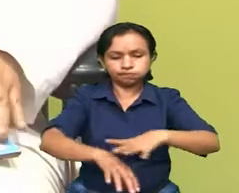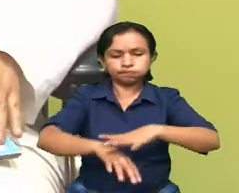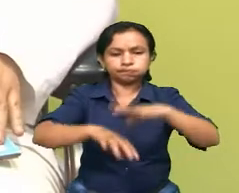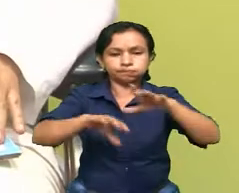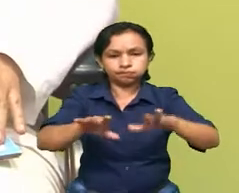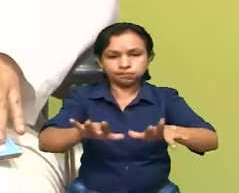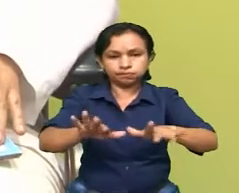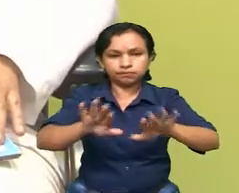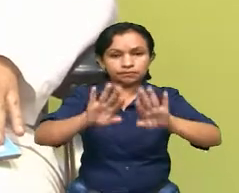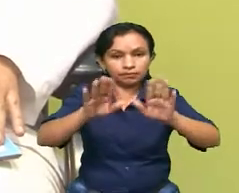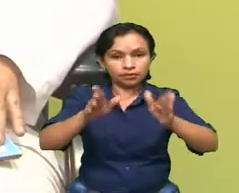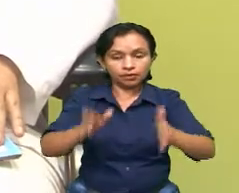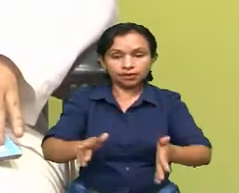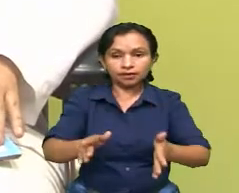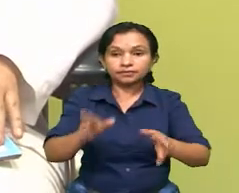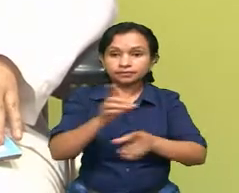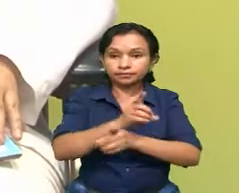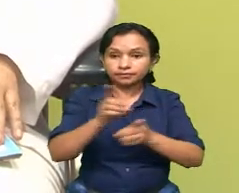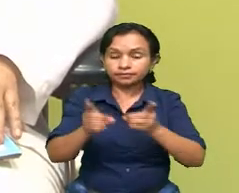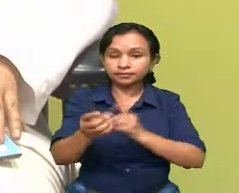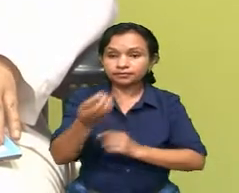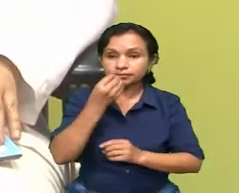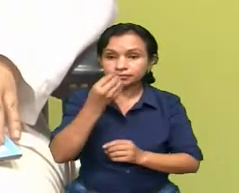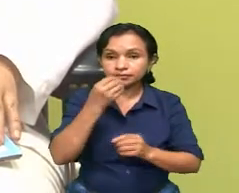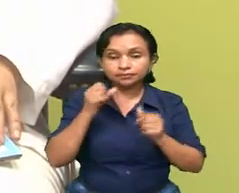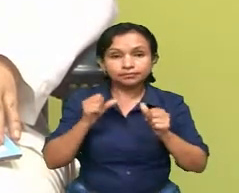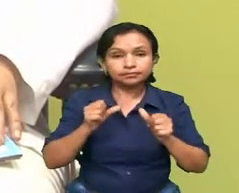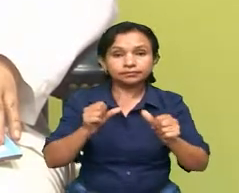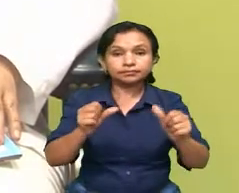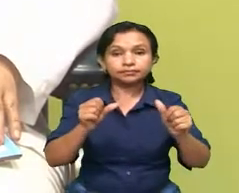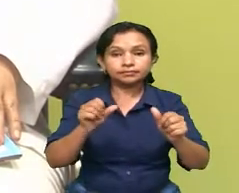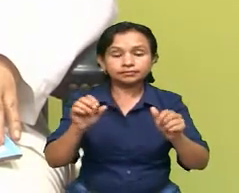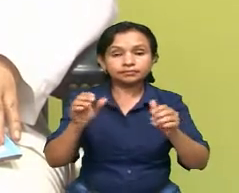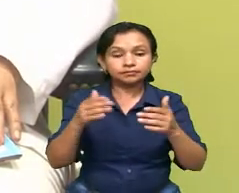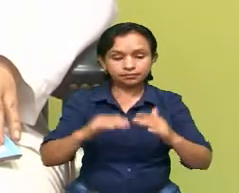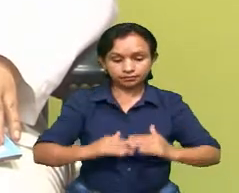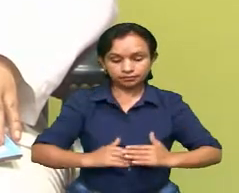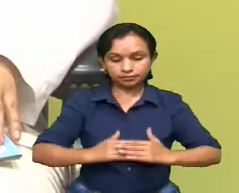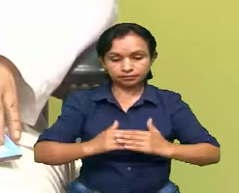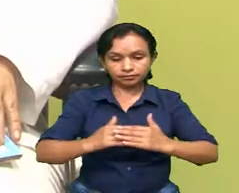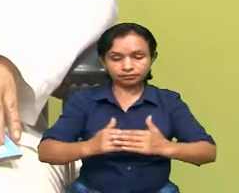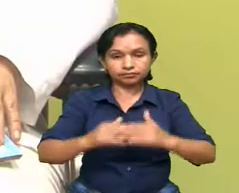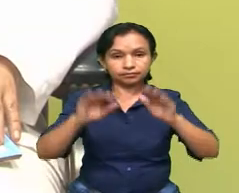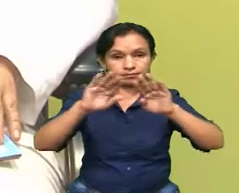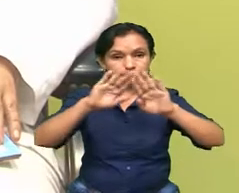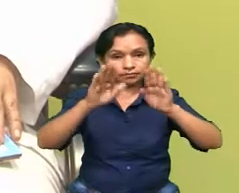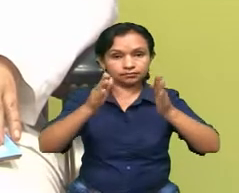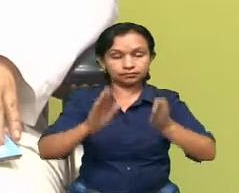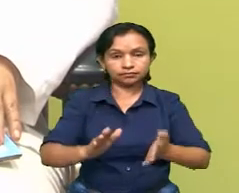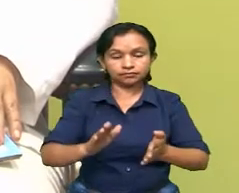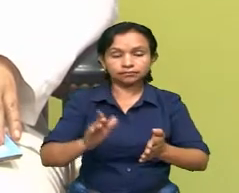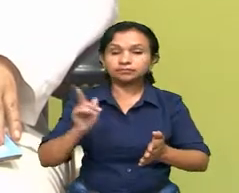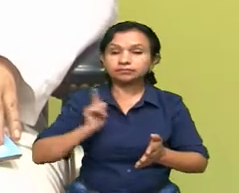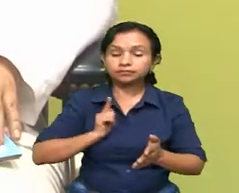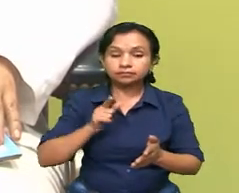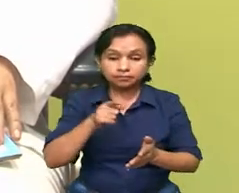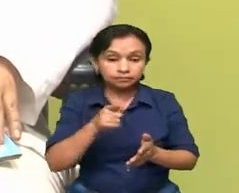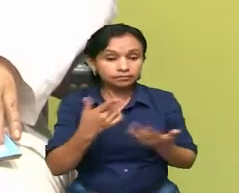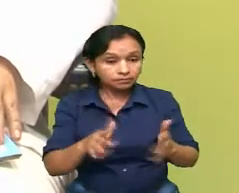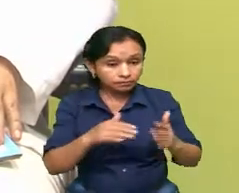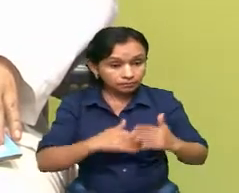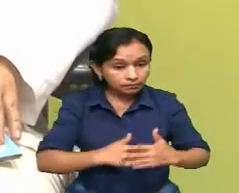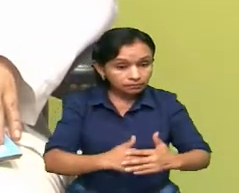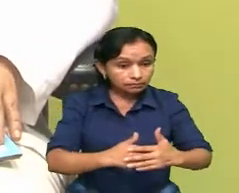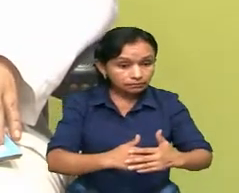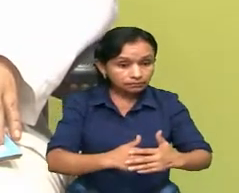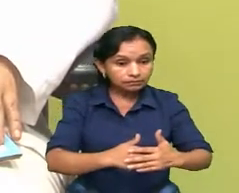debemos de cuidarnos. El seguimiento nutricional se le da a la embarazada desde que se capta el embarazo, que